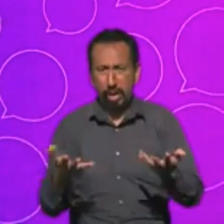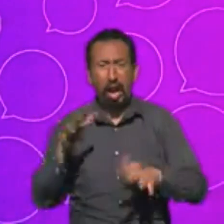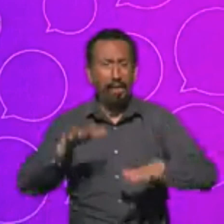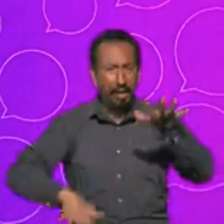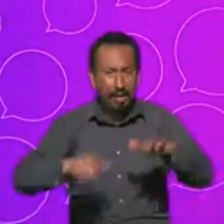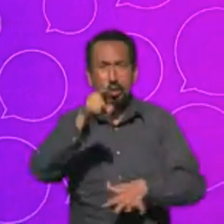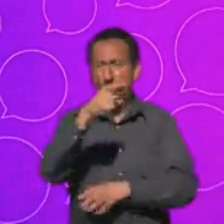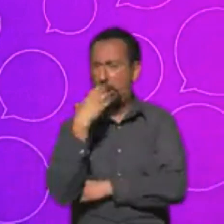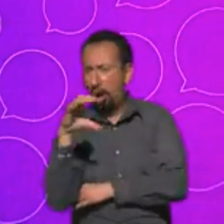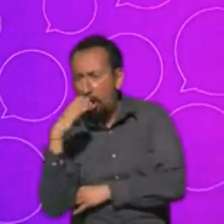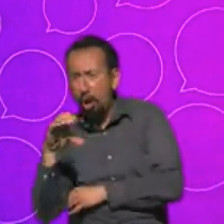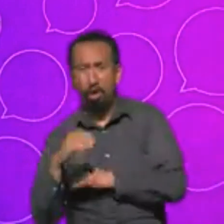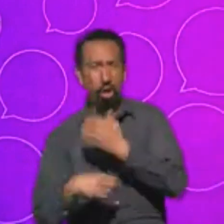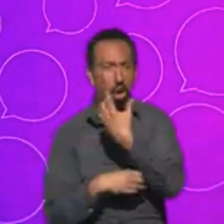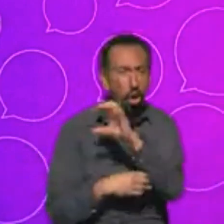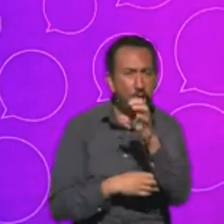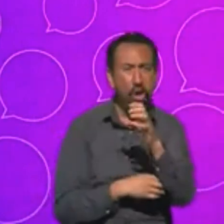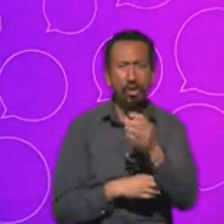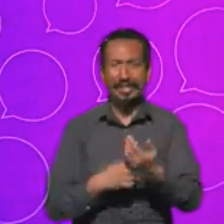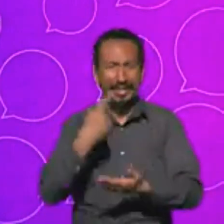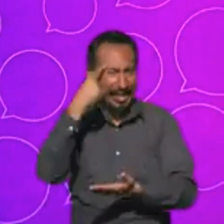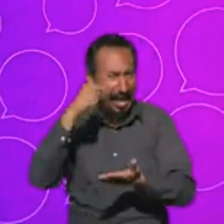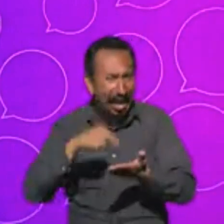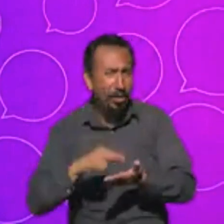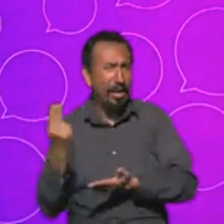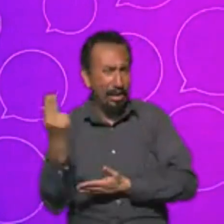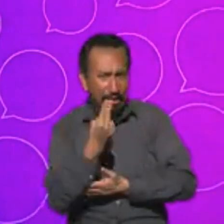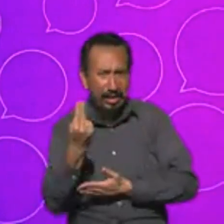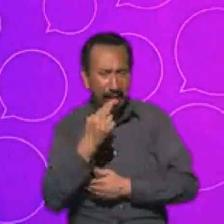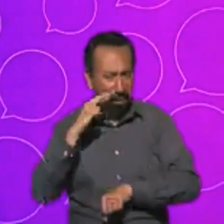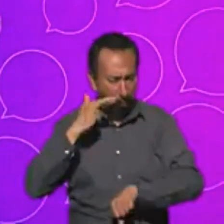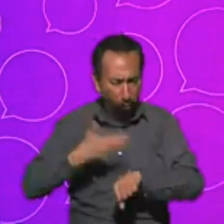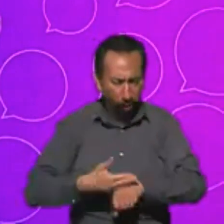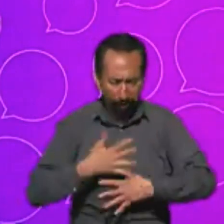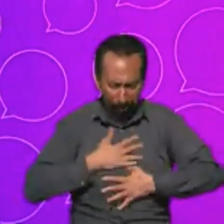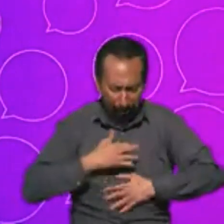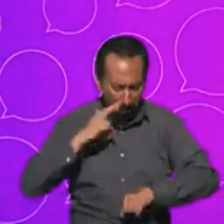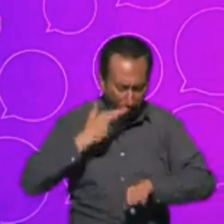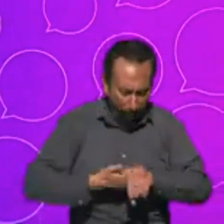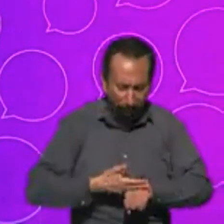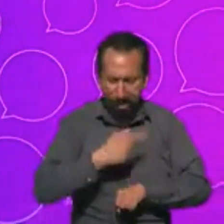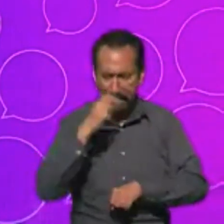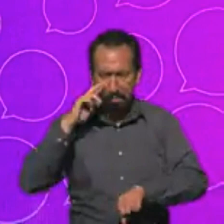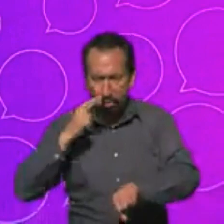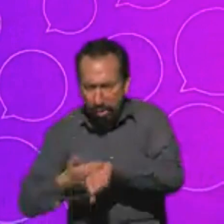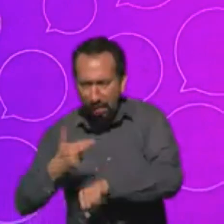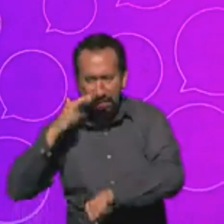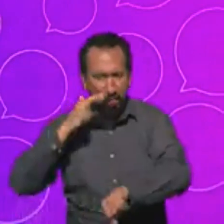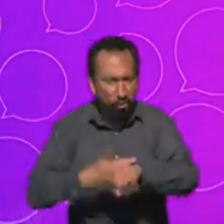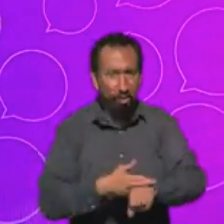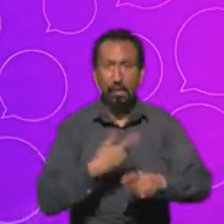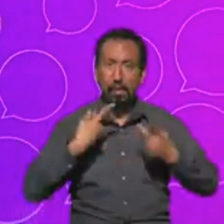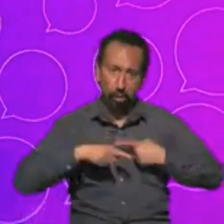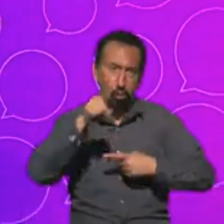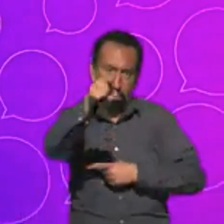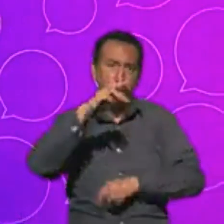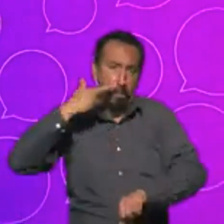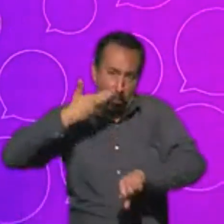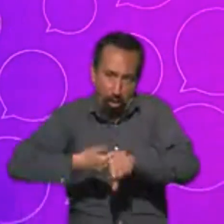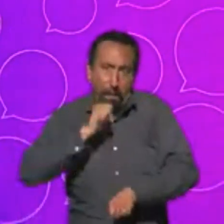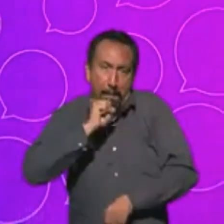gente comenta y dice y yo creo que es hora de que cada quien vayamos tomando la responsabilidad que nos toca no la ciudadanía también tiene que